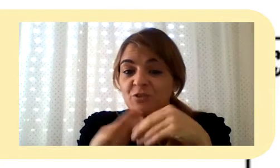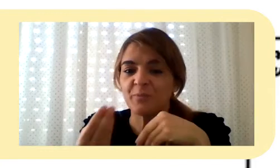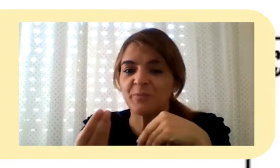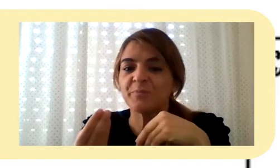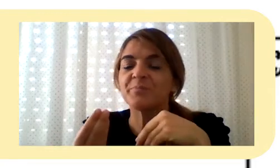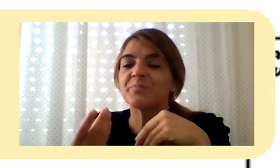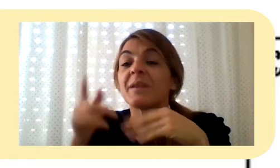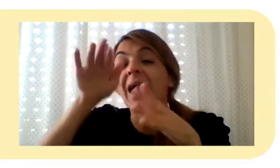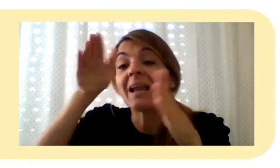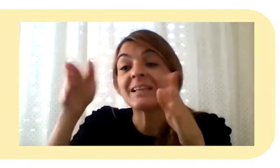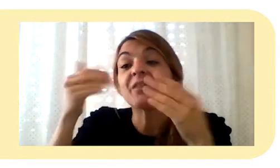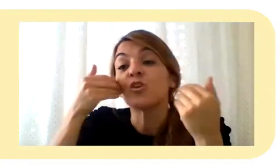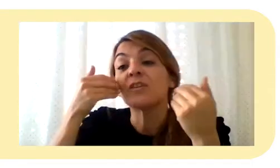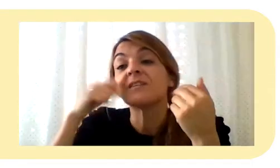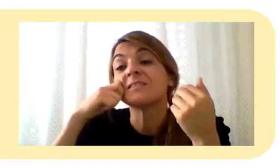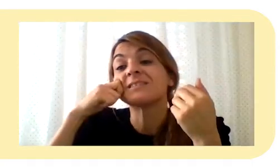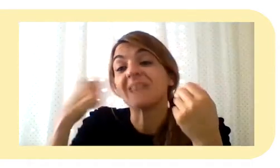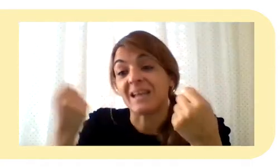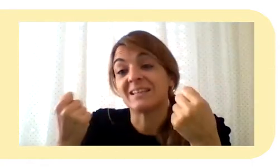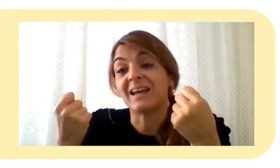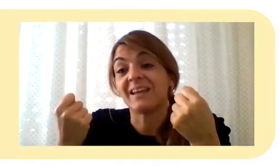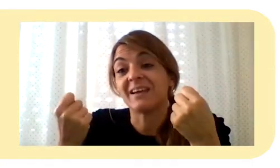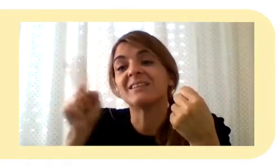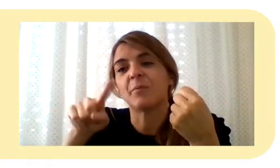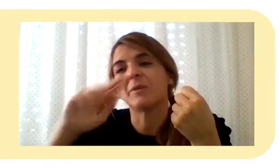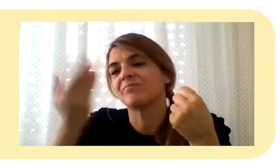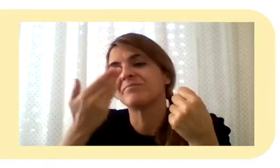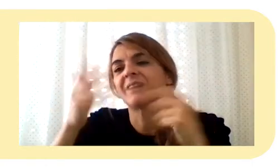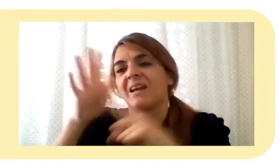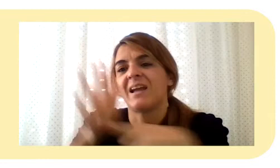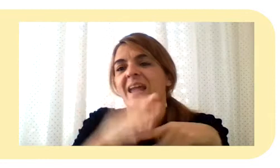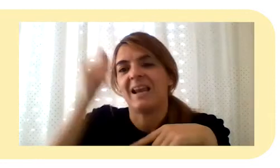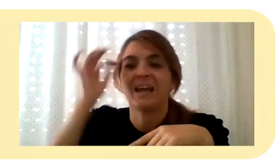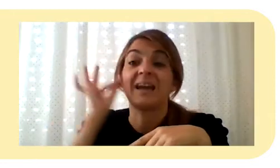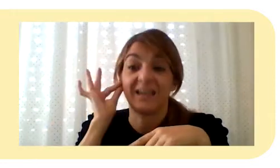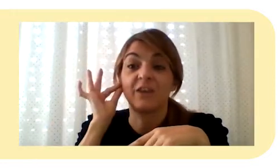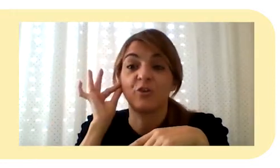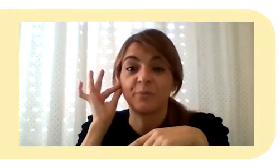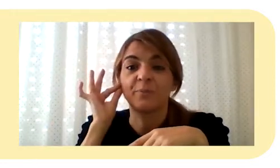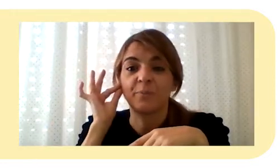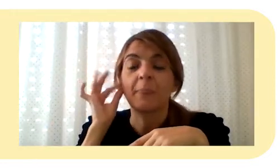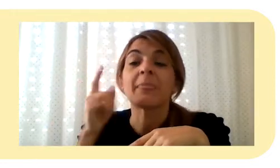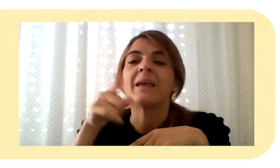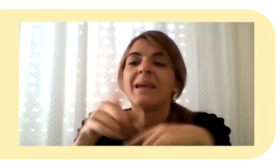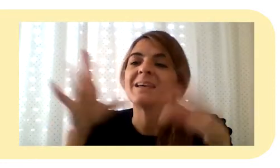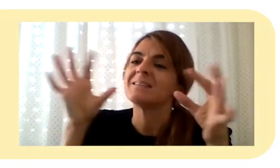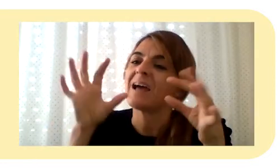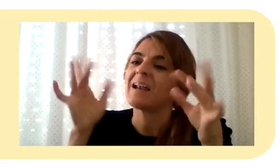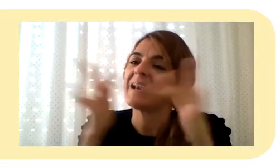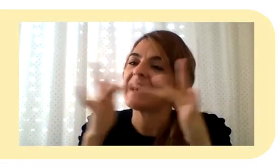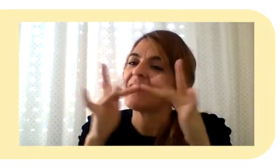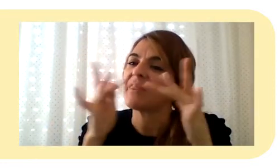en la atención sanitaria. Aquí tenéis cómo es la relación médico-paciente o médica-paciente o